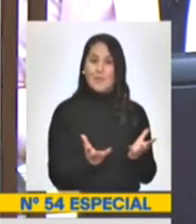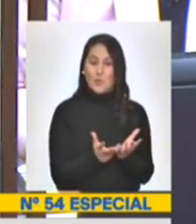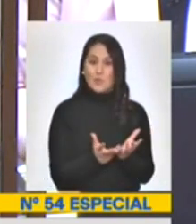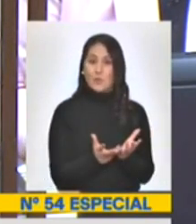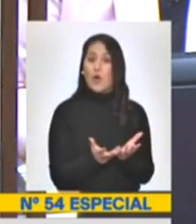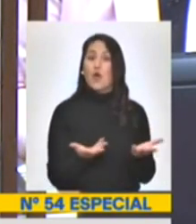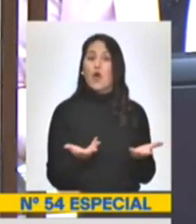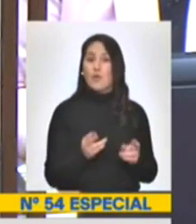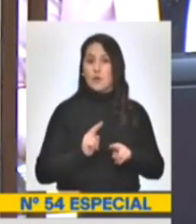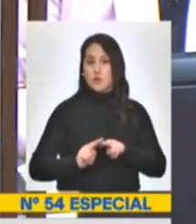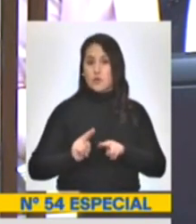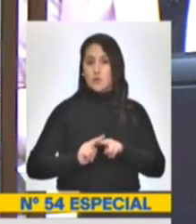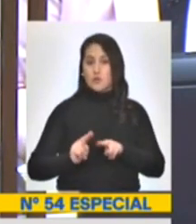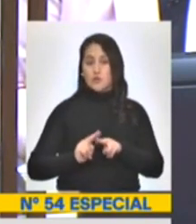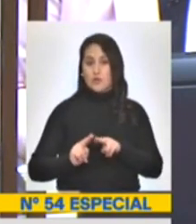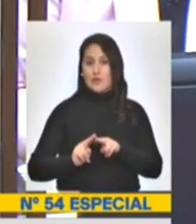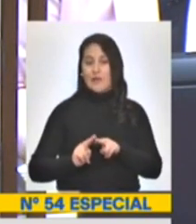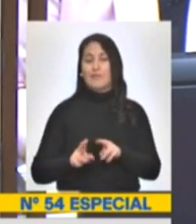arreglan con la política.